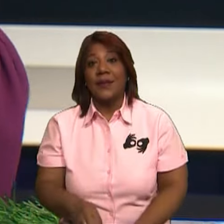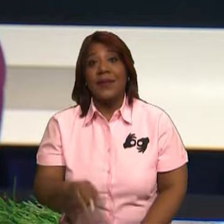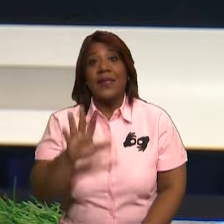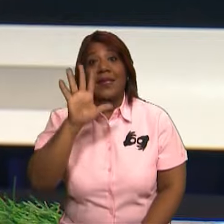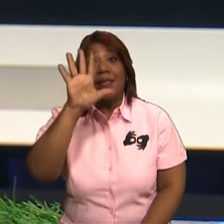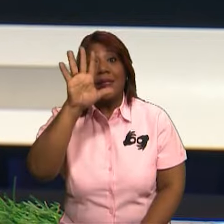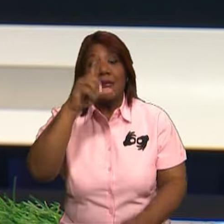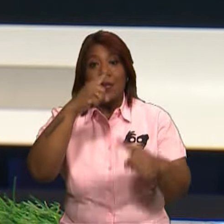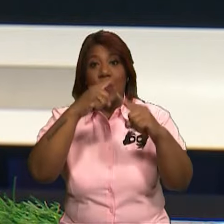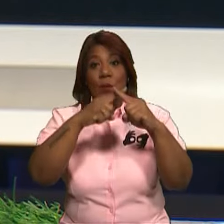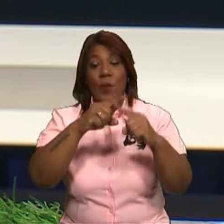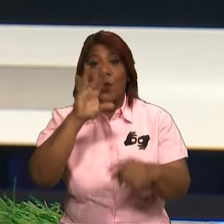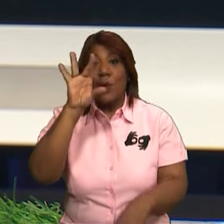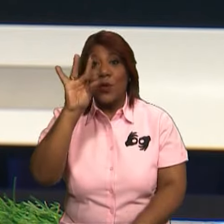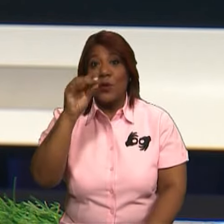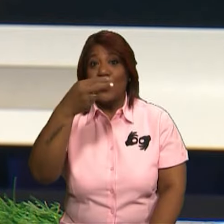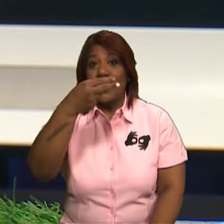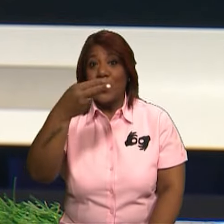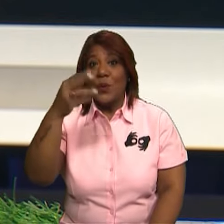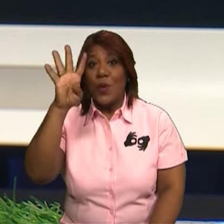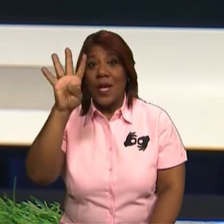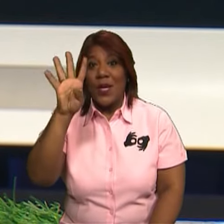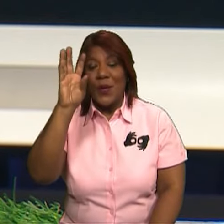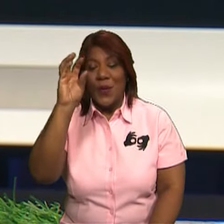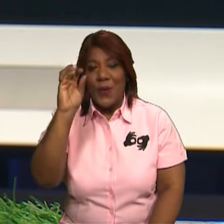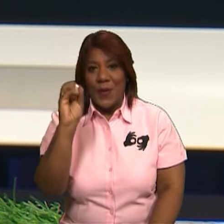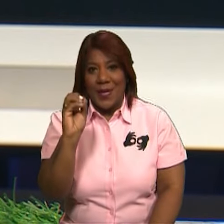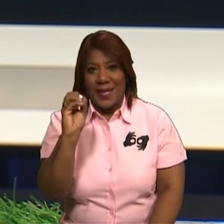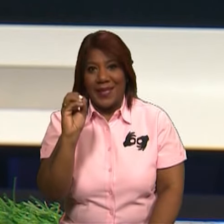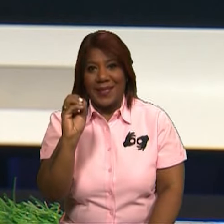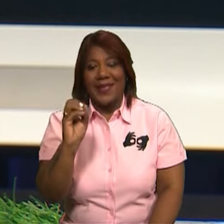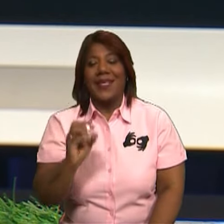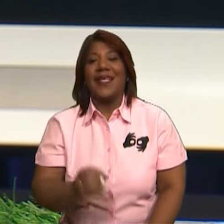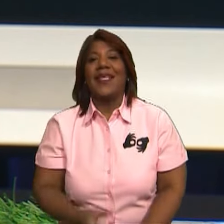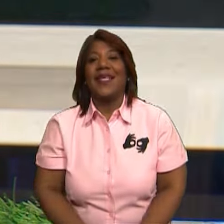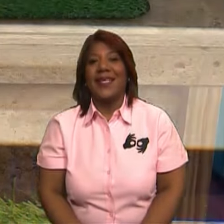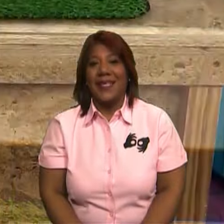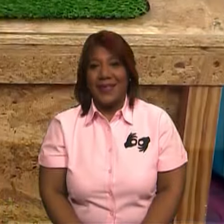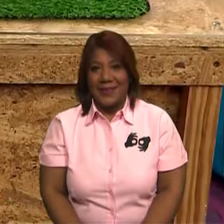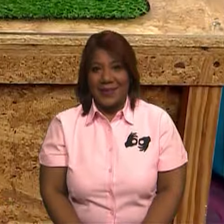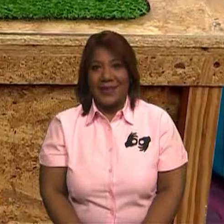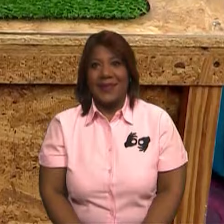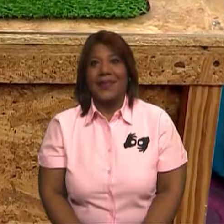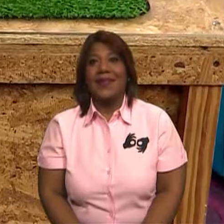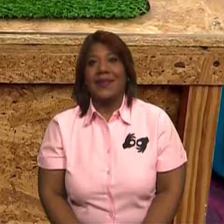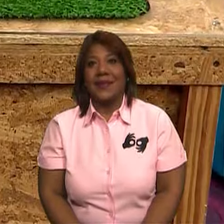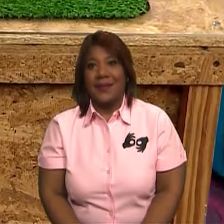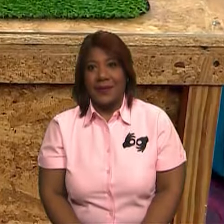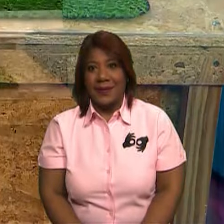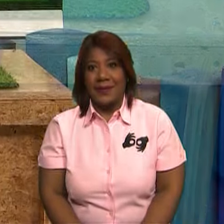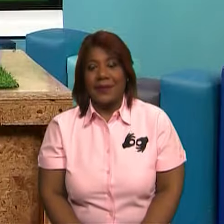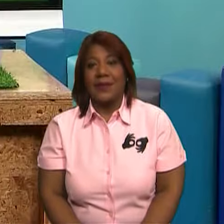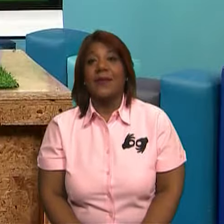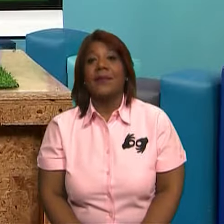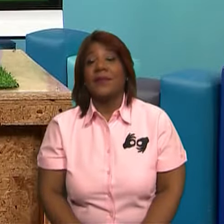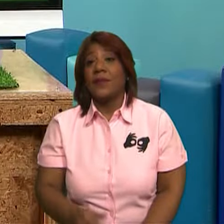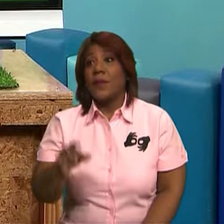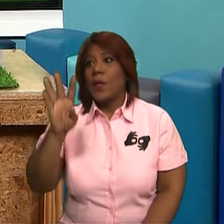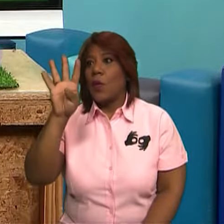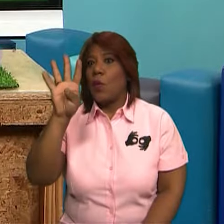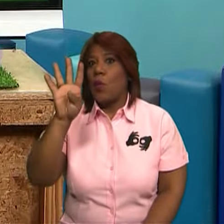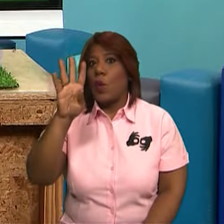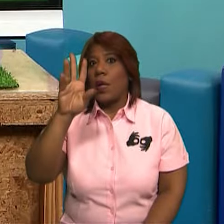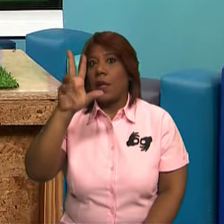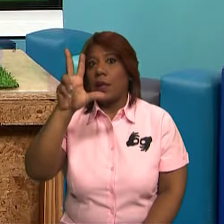8 es 40. Muy bien, chicos. 40. Ahora digo 43